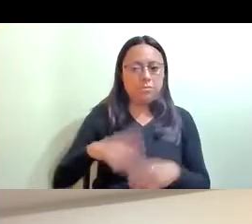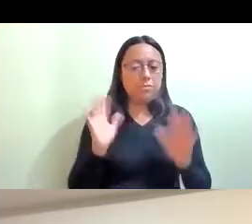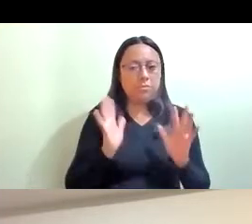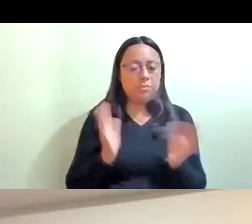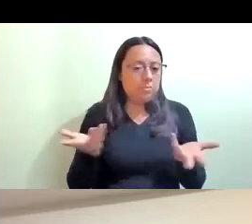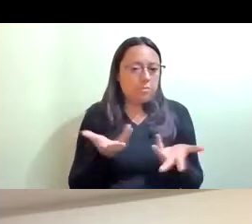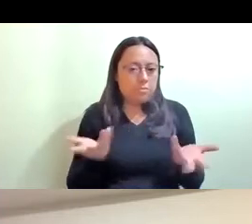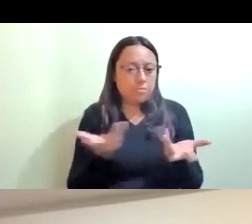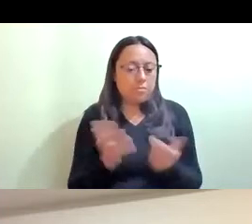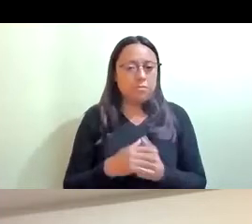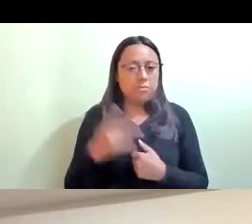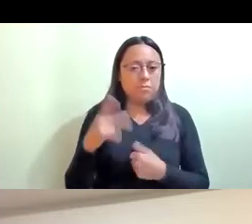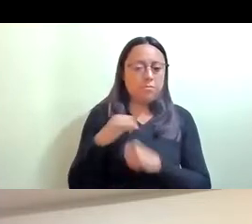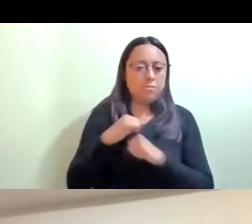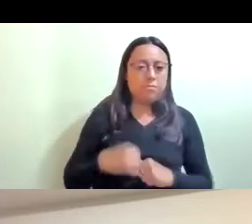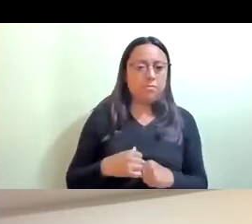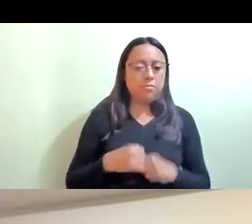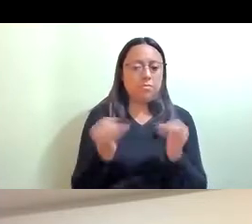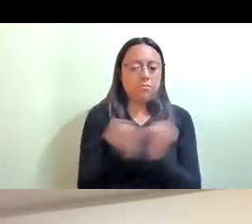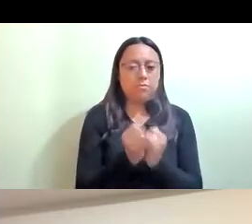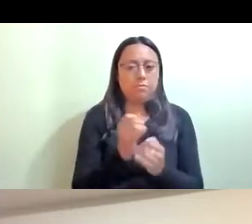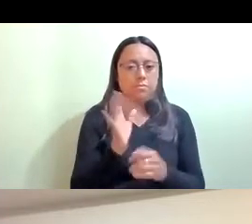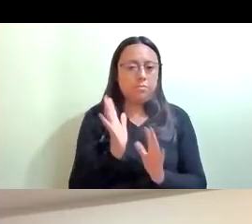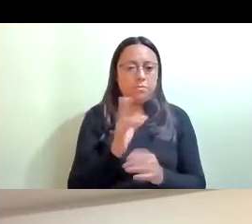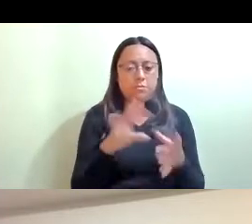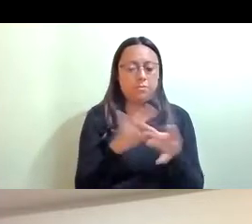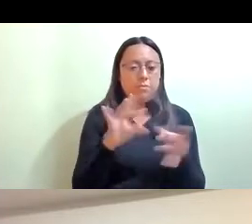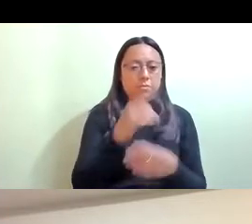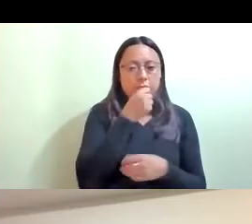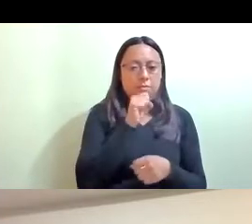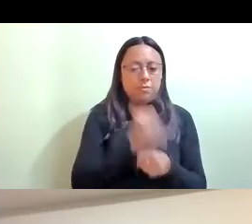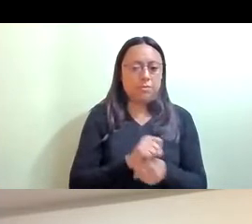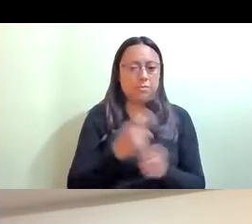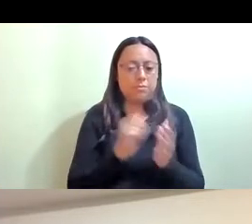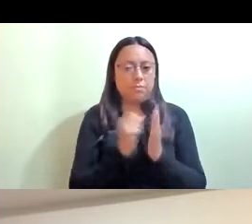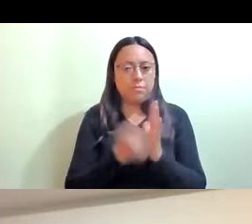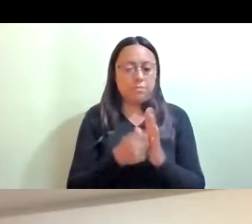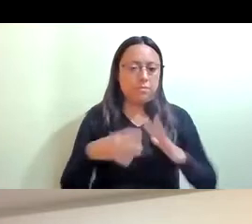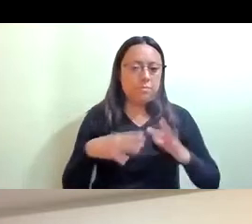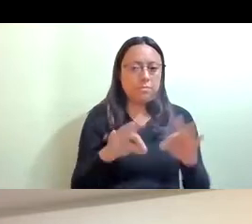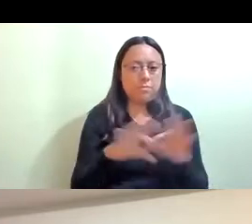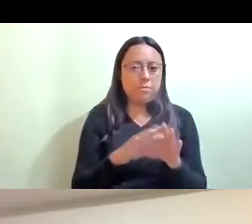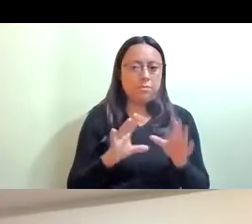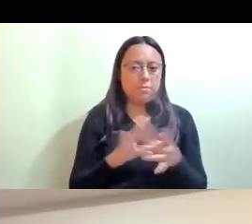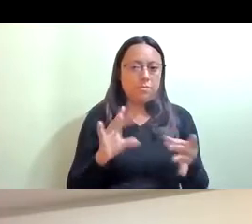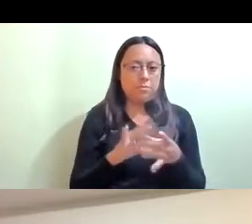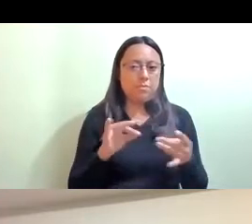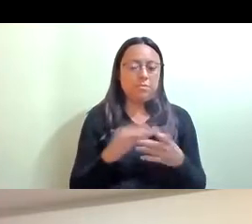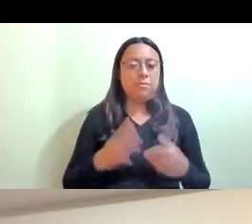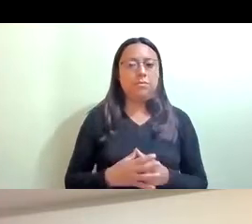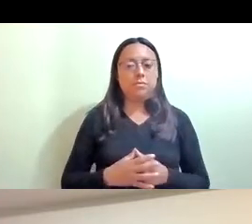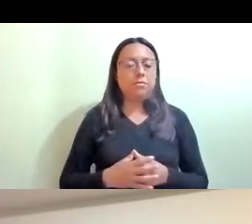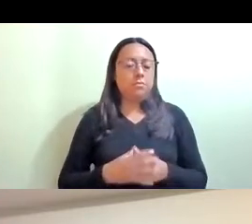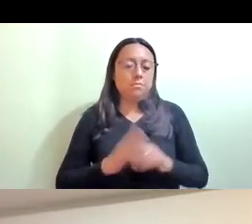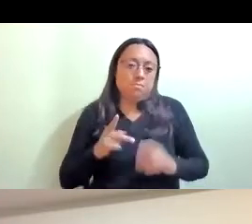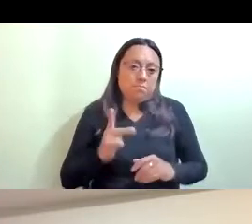ya comentó el secretario técnico en la fundamentación que dio, y de cualquier forma, pues